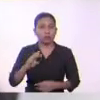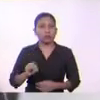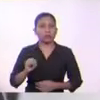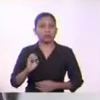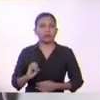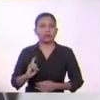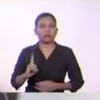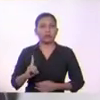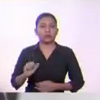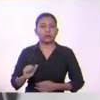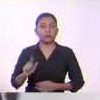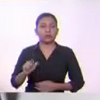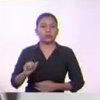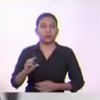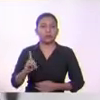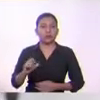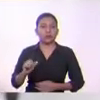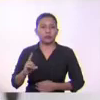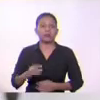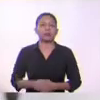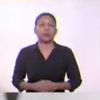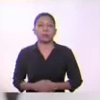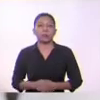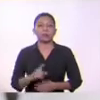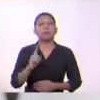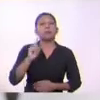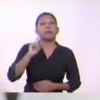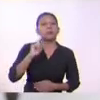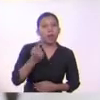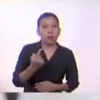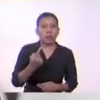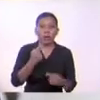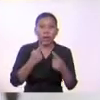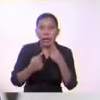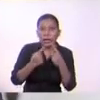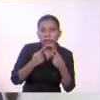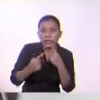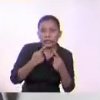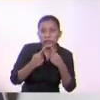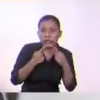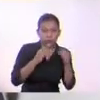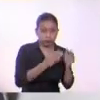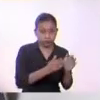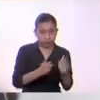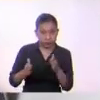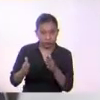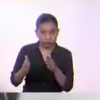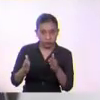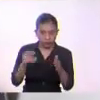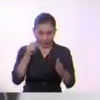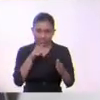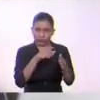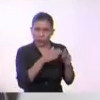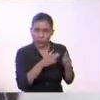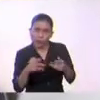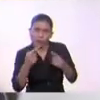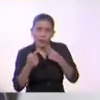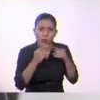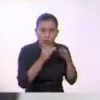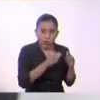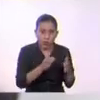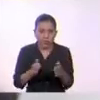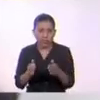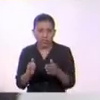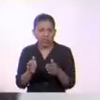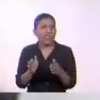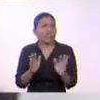Comenzaremos con la entrevista estructurada o planificada. Como ya lo había mencionado, en este tipo de entrevistas